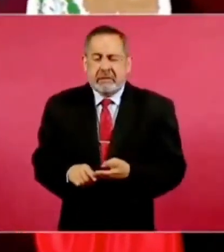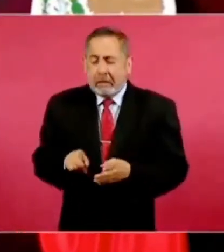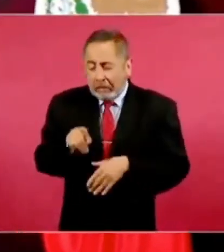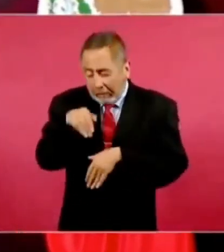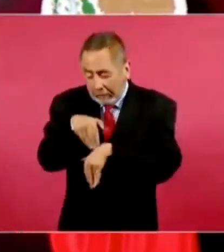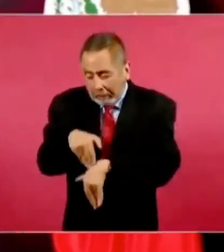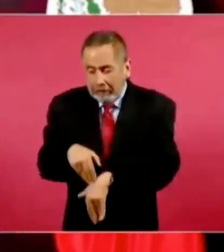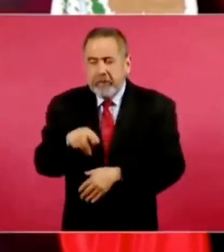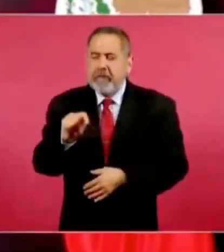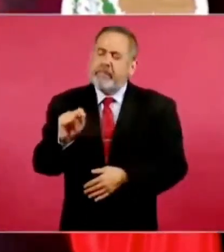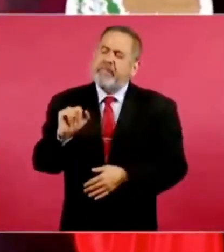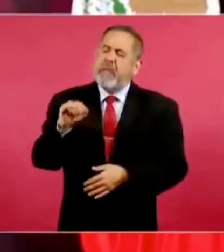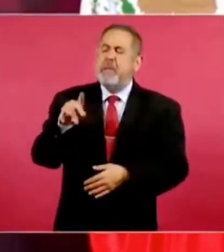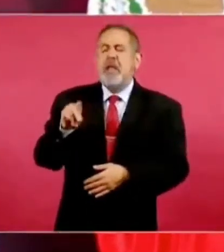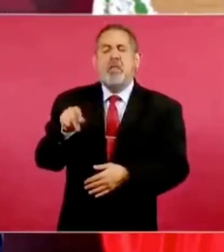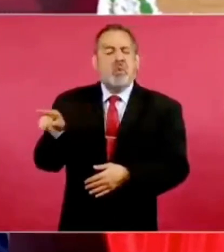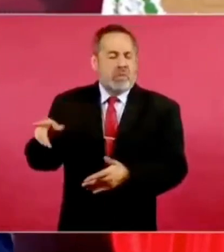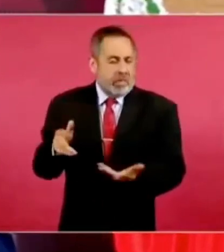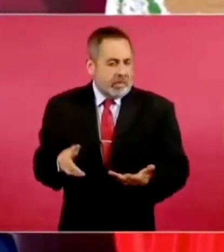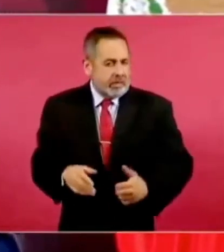taimado,